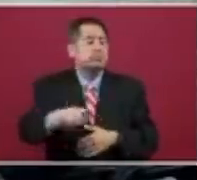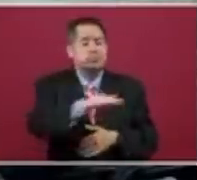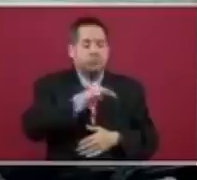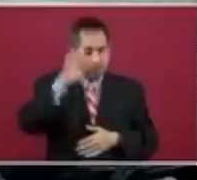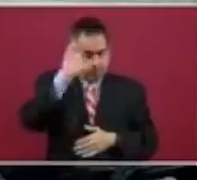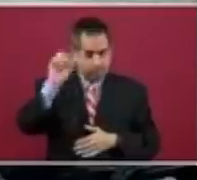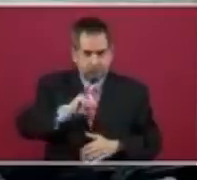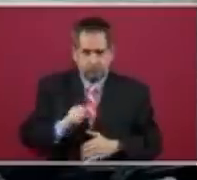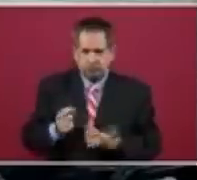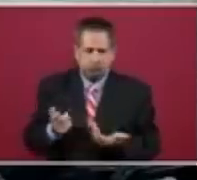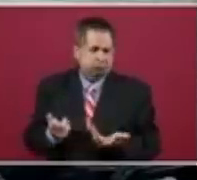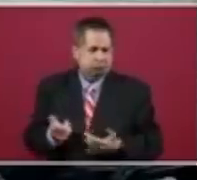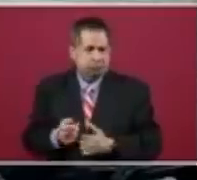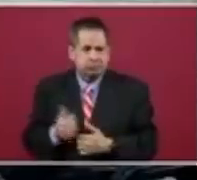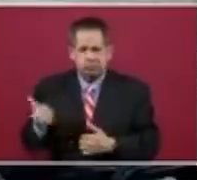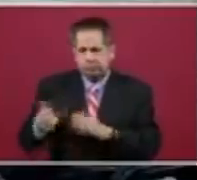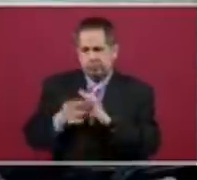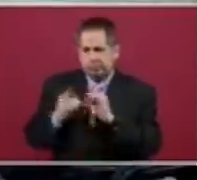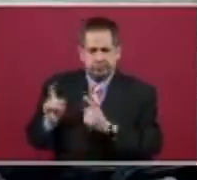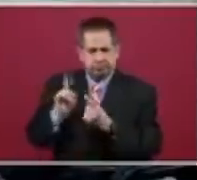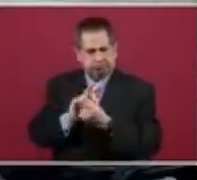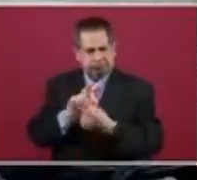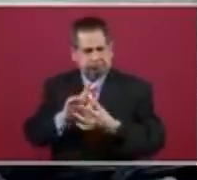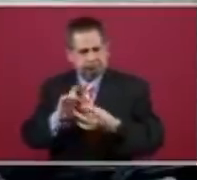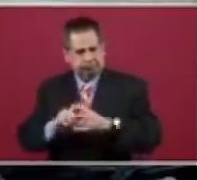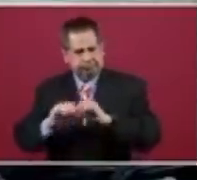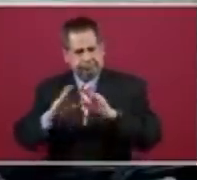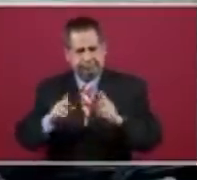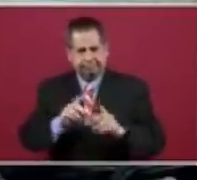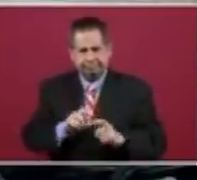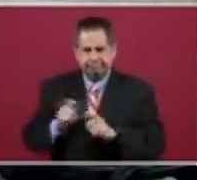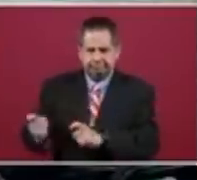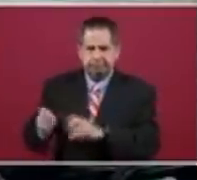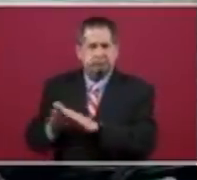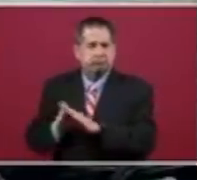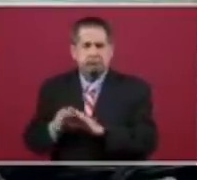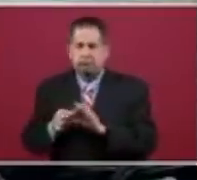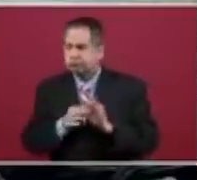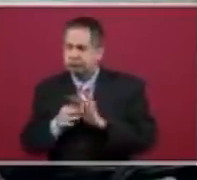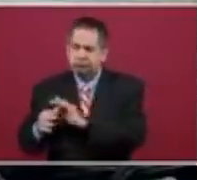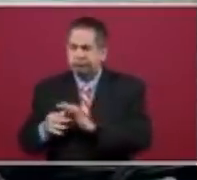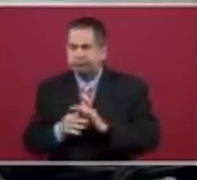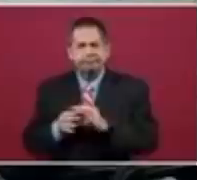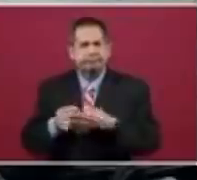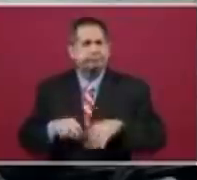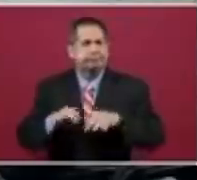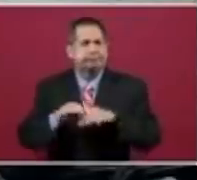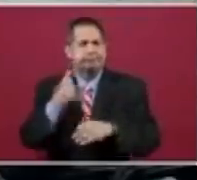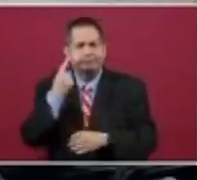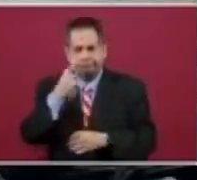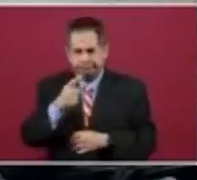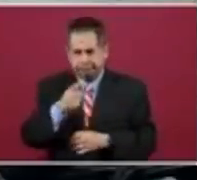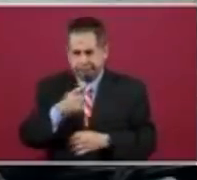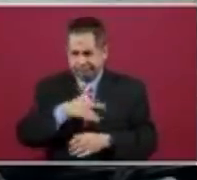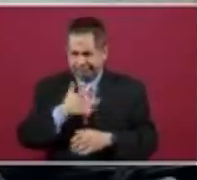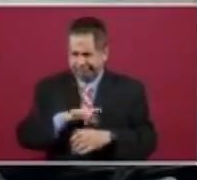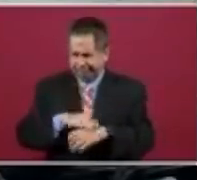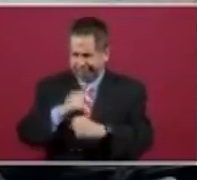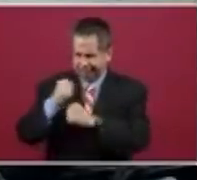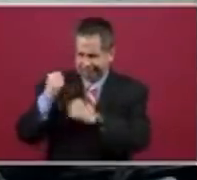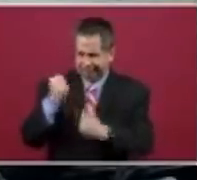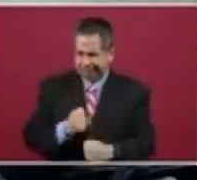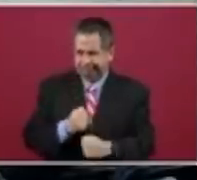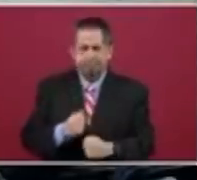Morelos, y que va a hablar ella con respecto a esta colaboración tan importante para dar certeza y sobre